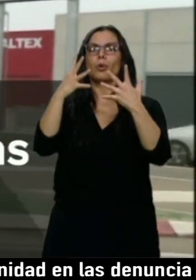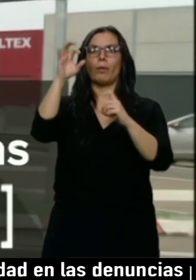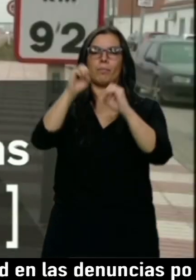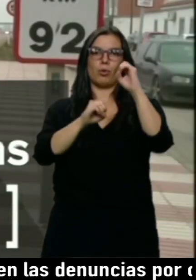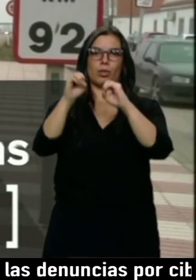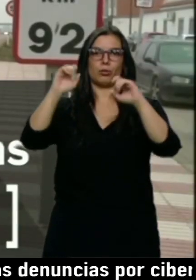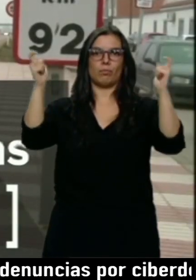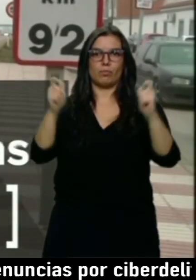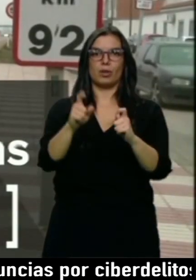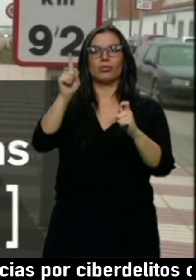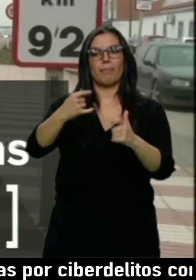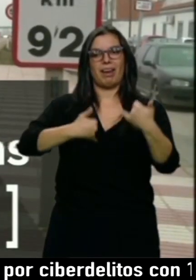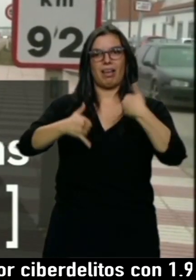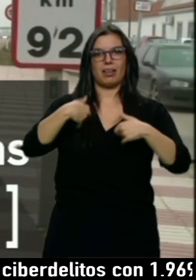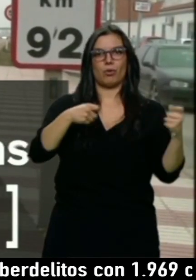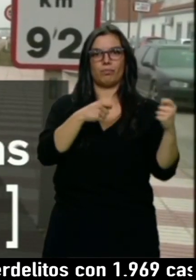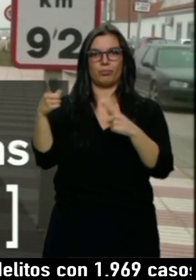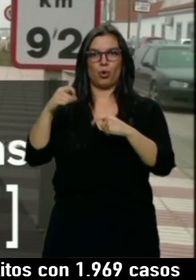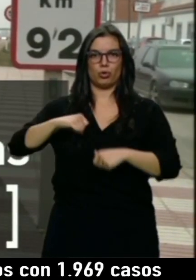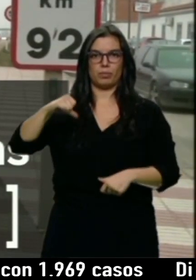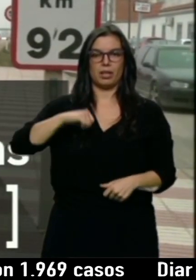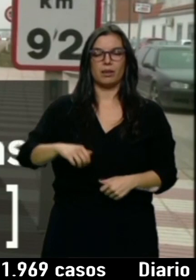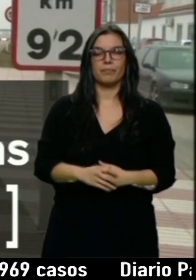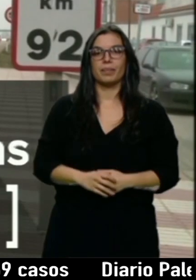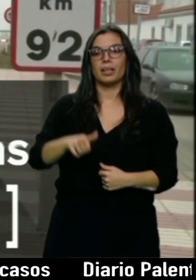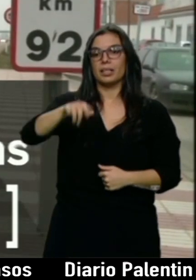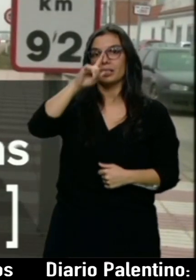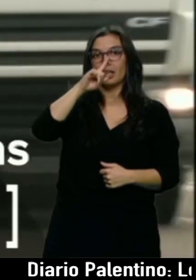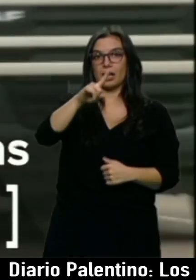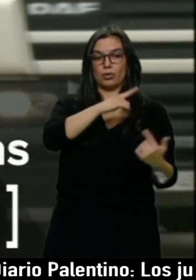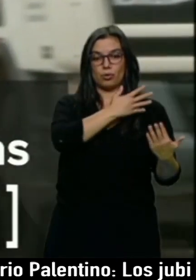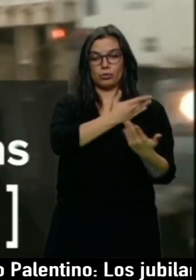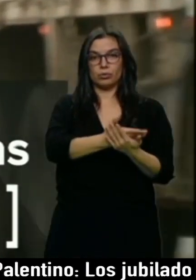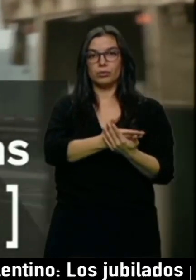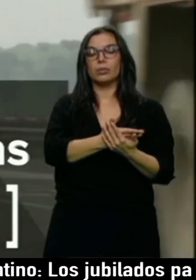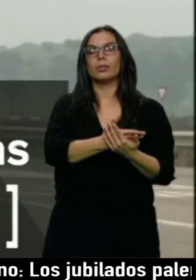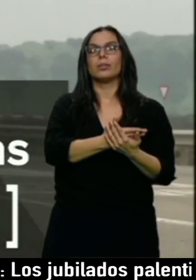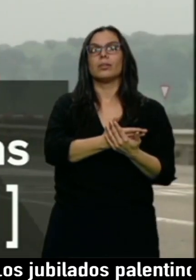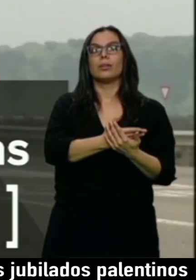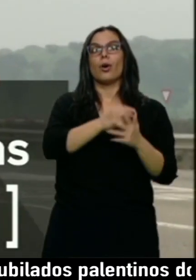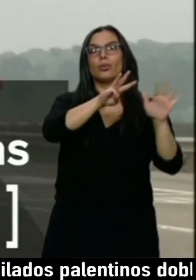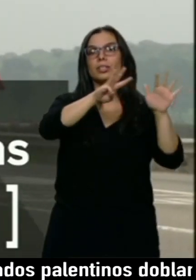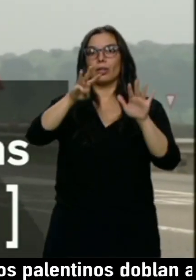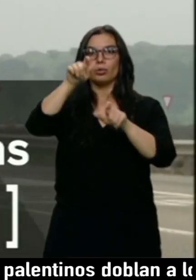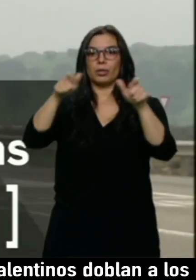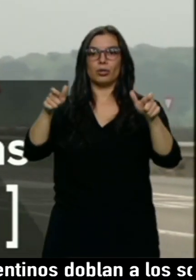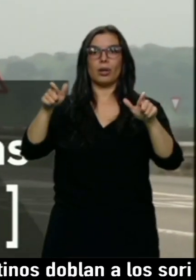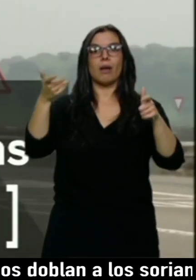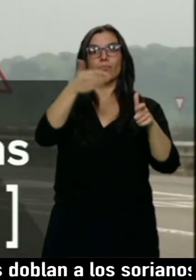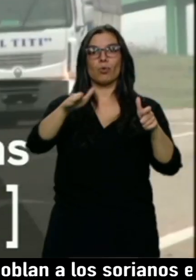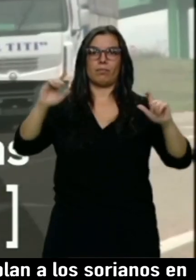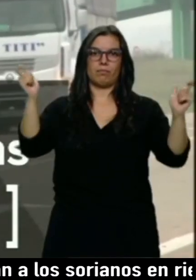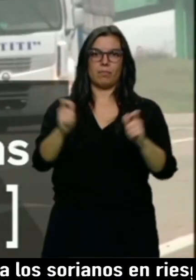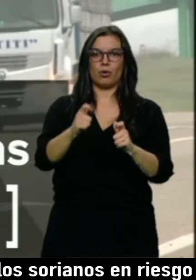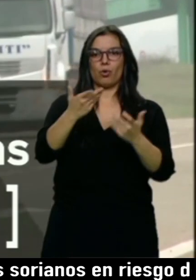heridos hospitalizados. En lo que llevamos de año son 88 víctimas mortales menos que en 2018. En las carreteras